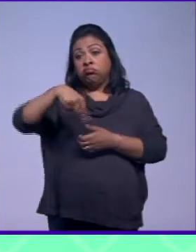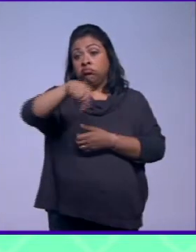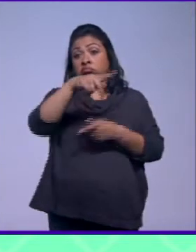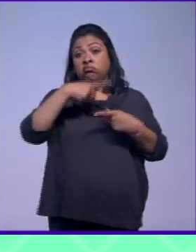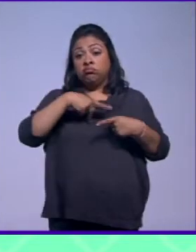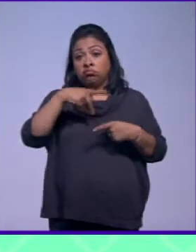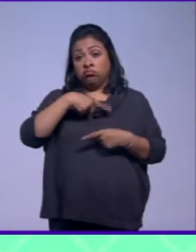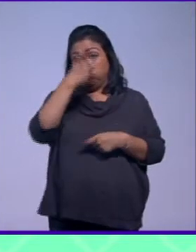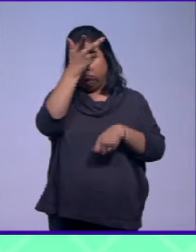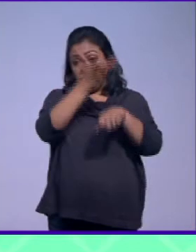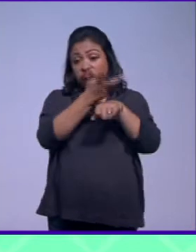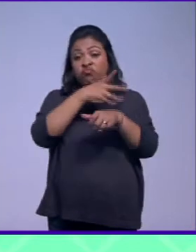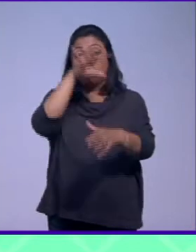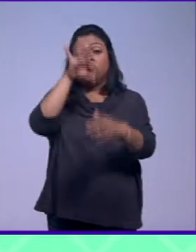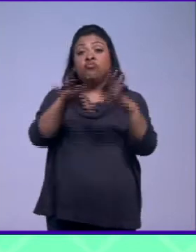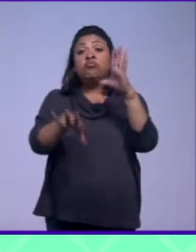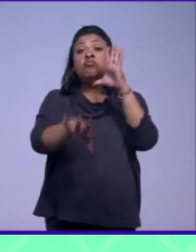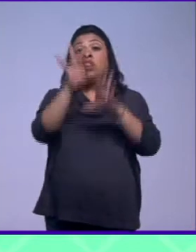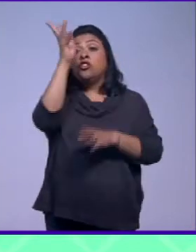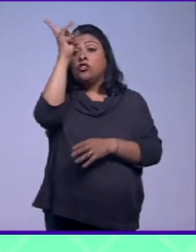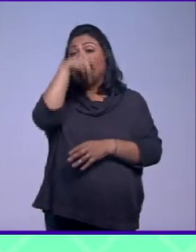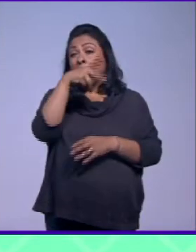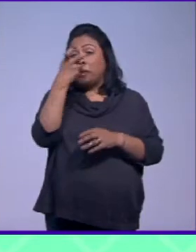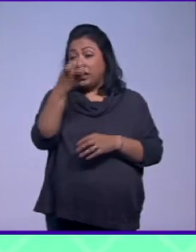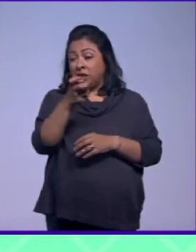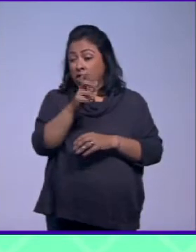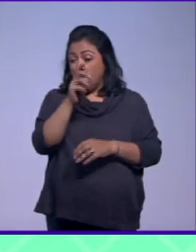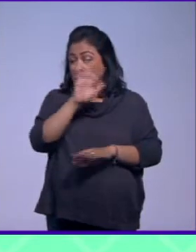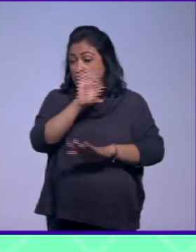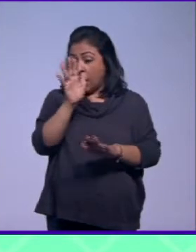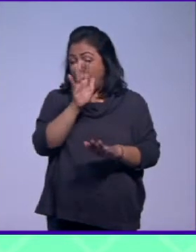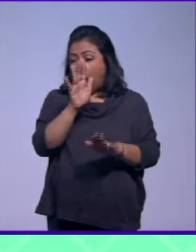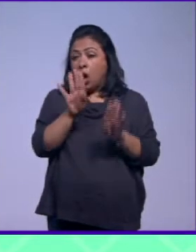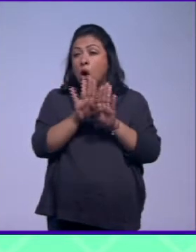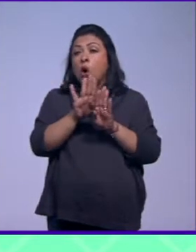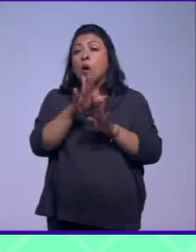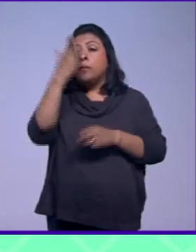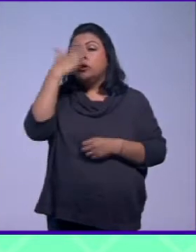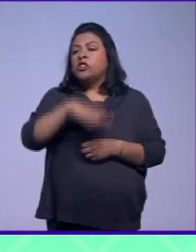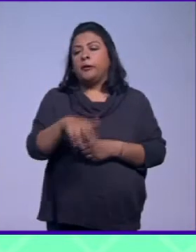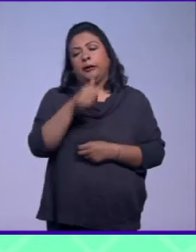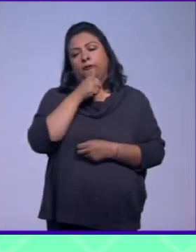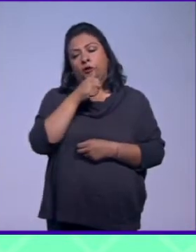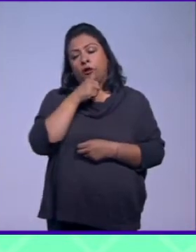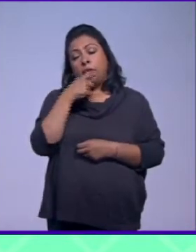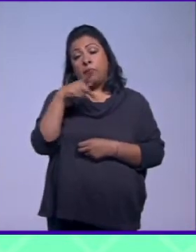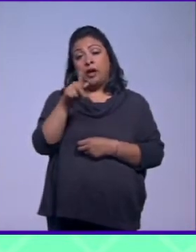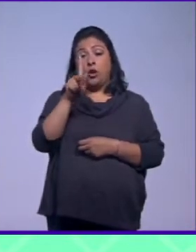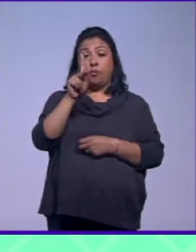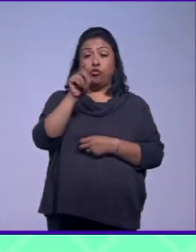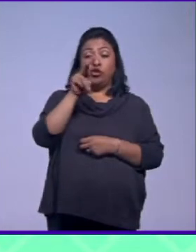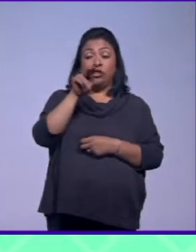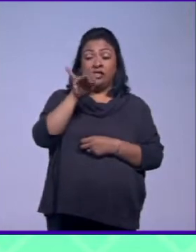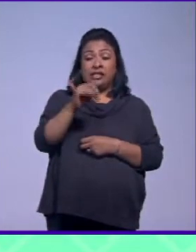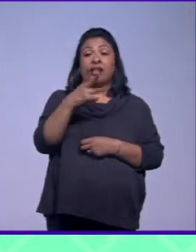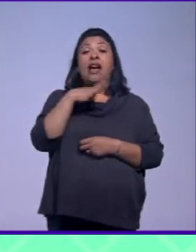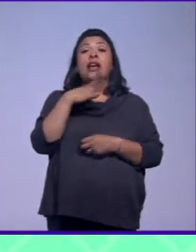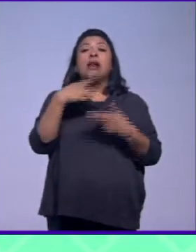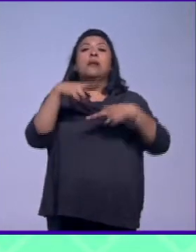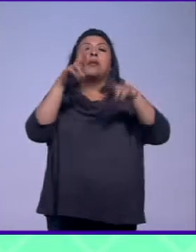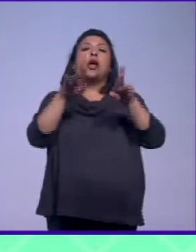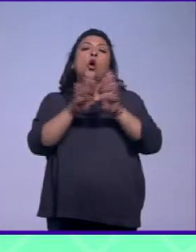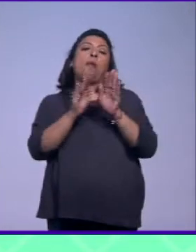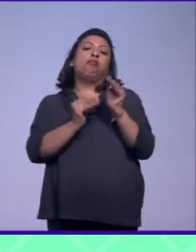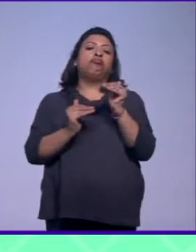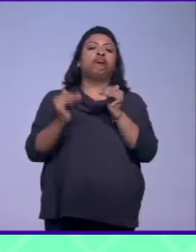el votante eligiera a donald trump eso no está zanjado aún pero finalmente pareciera ser que el a vivir putin representa como el alter